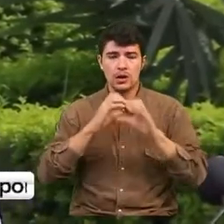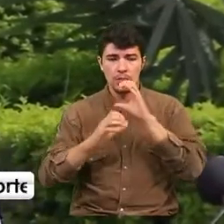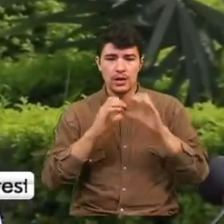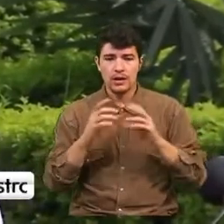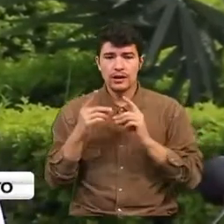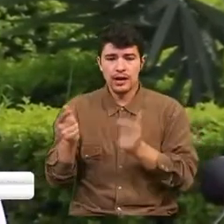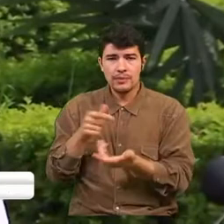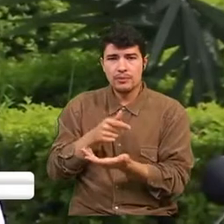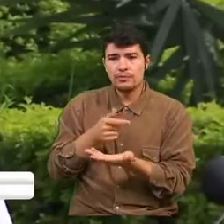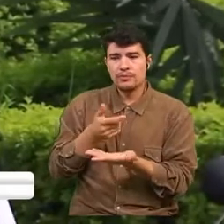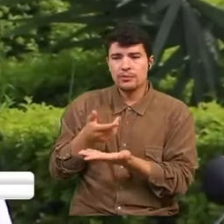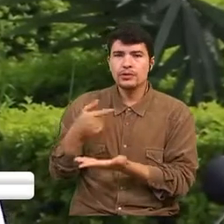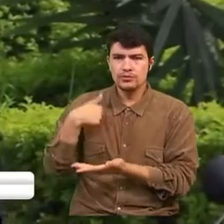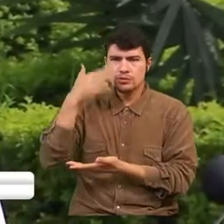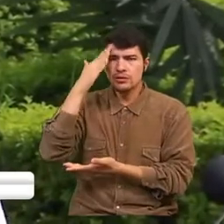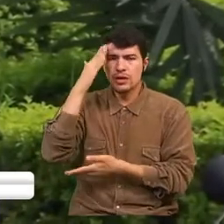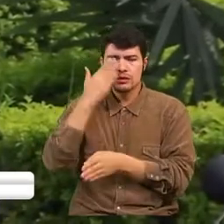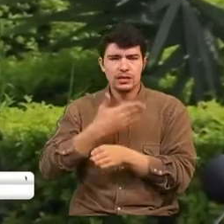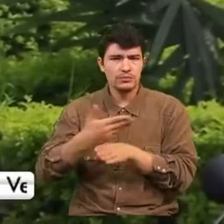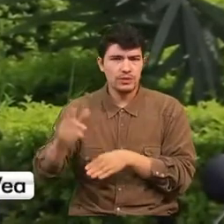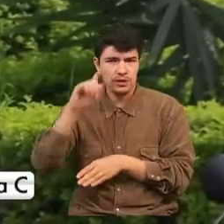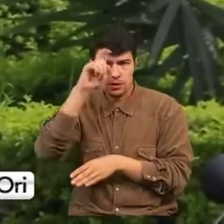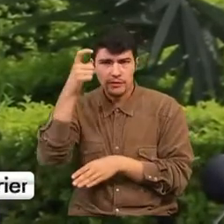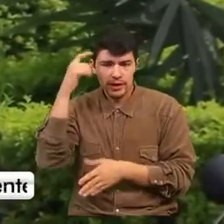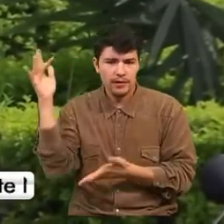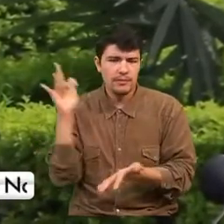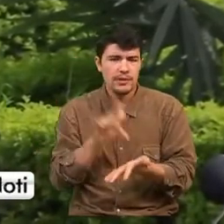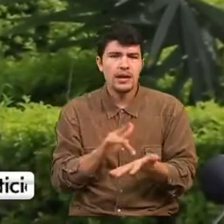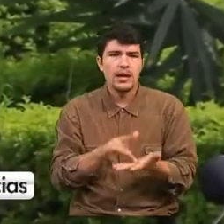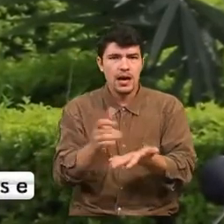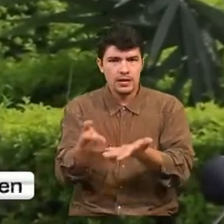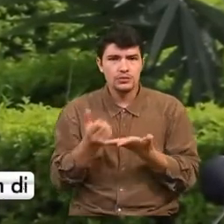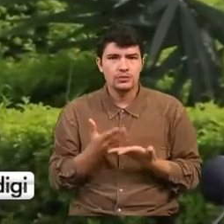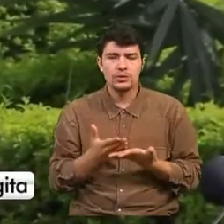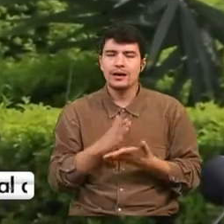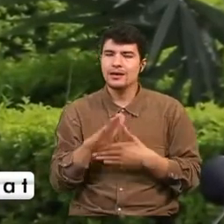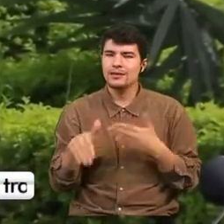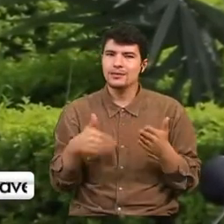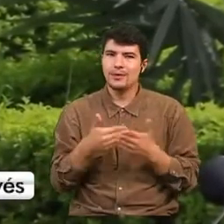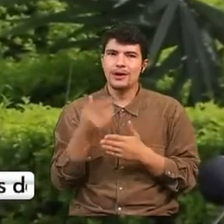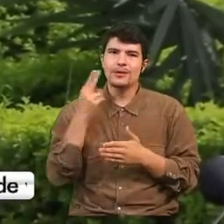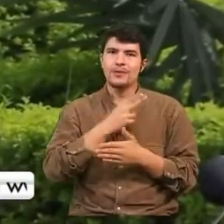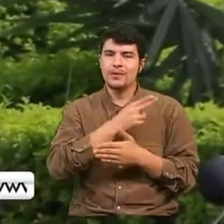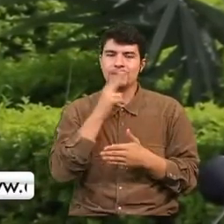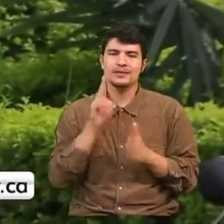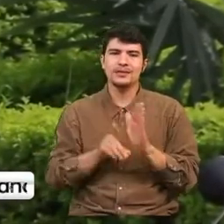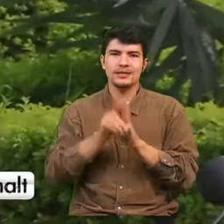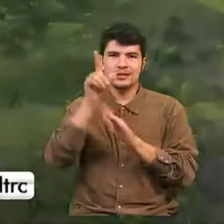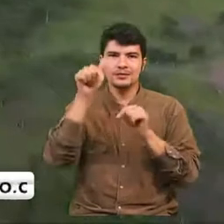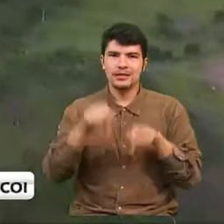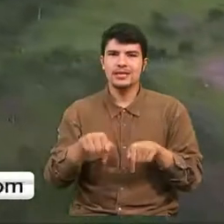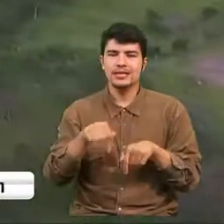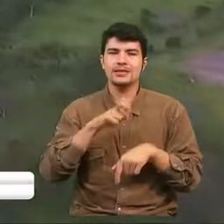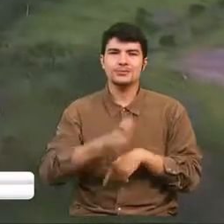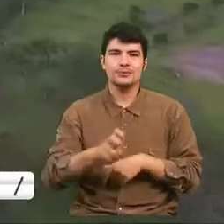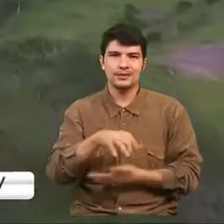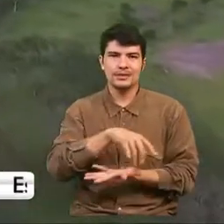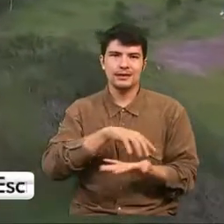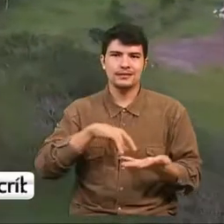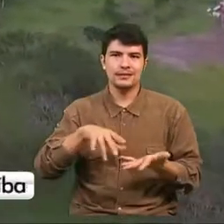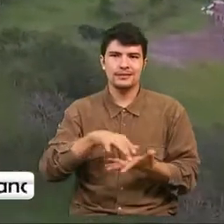a inaugurar algunas de ellas y a comprometerse y a ayudarnos con todo el proceso y desarrollo que necesitamos en toda esta zona del sur del departamento.